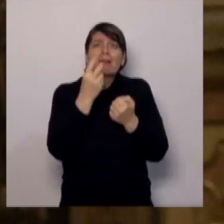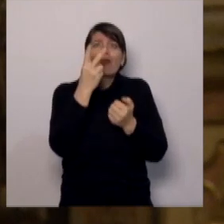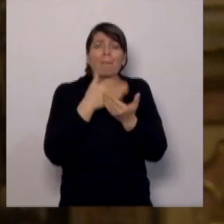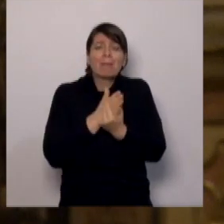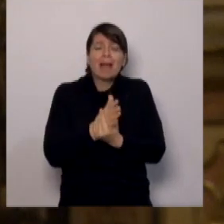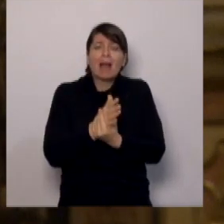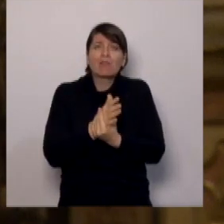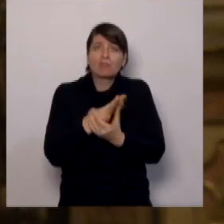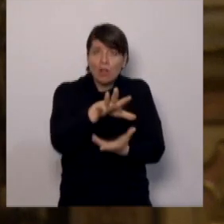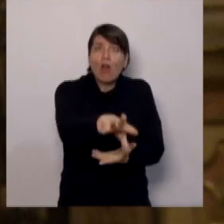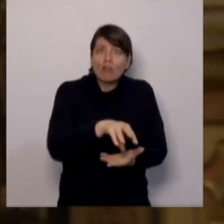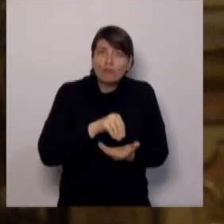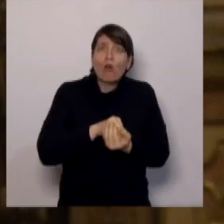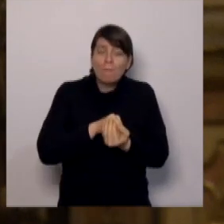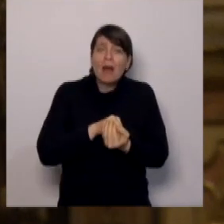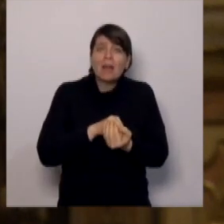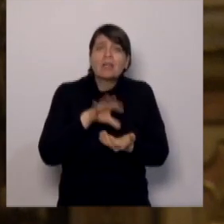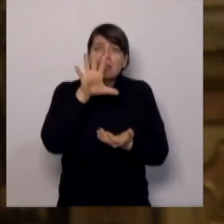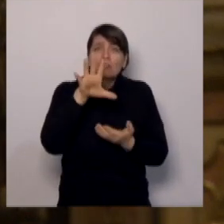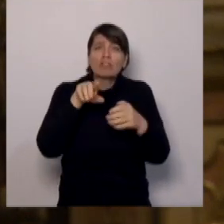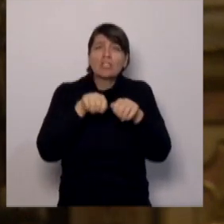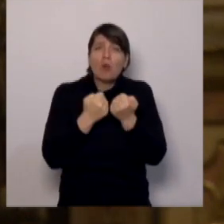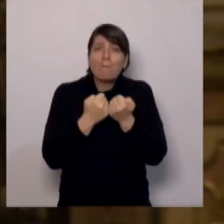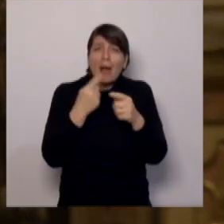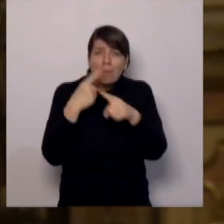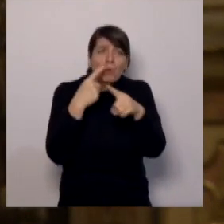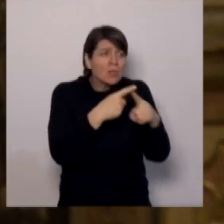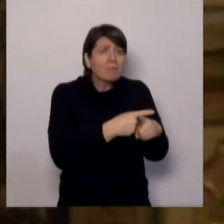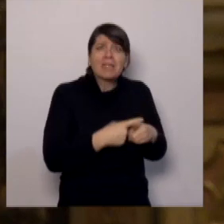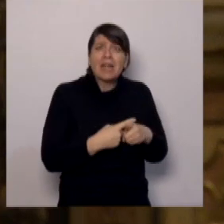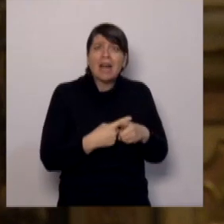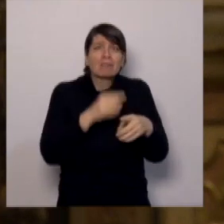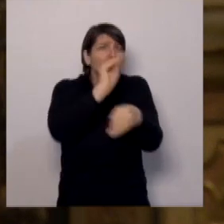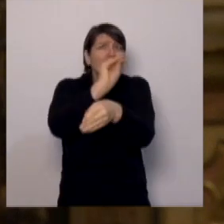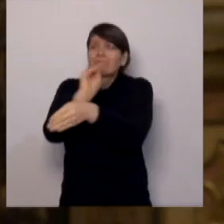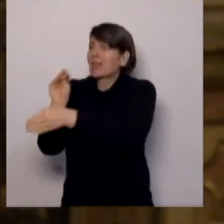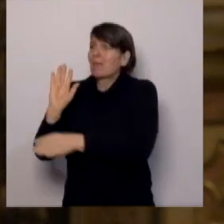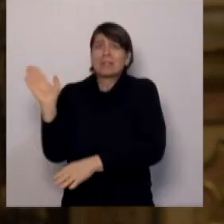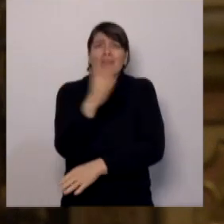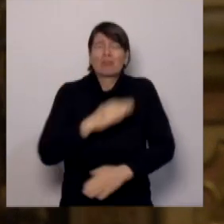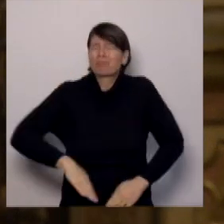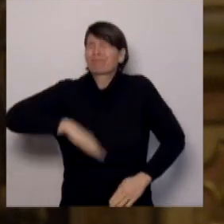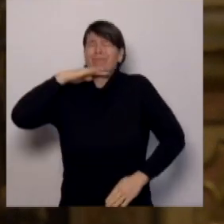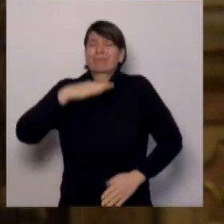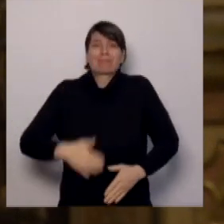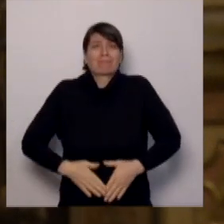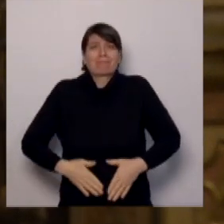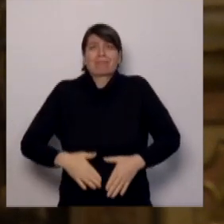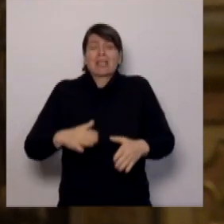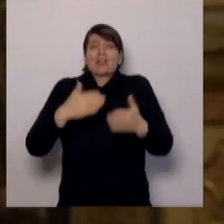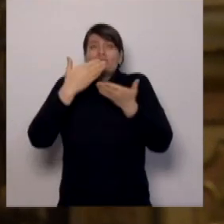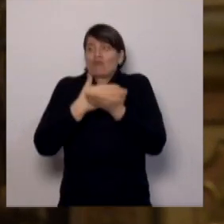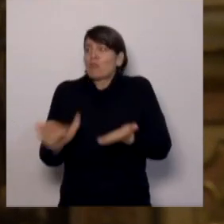5 panes y 2 pescados. Jesús toma esos 5 panes, los multiplica, les da de comer a todos hasta